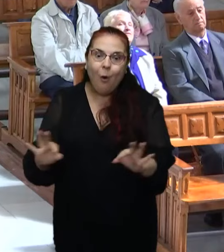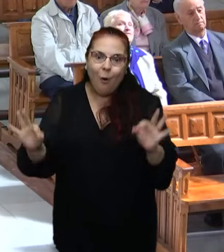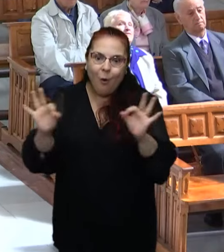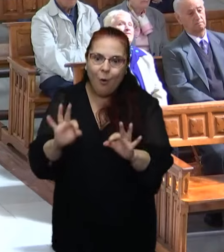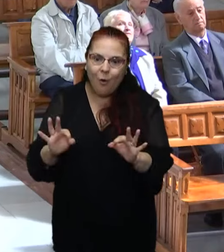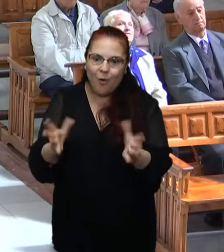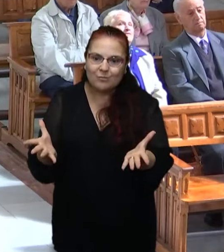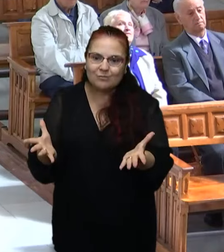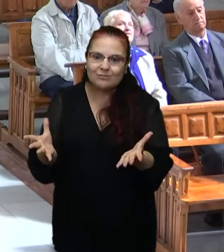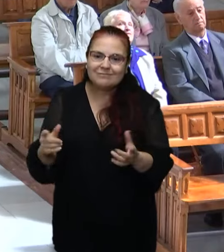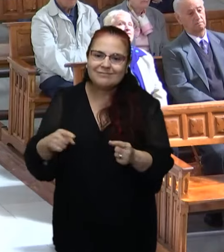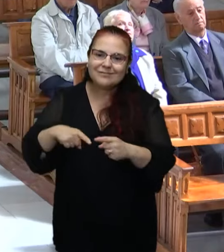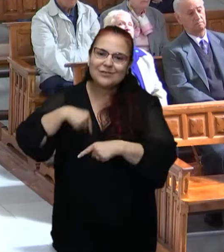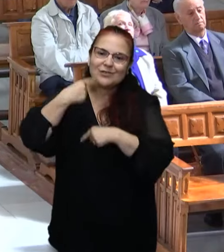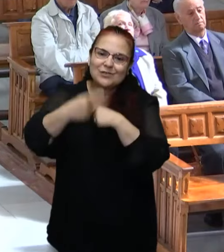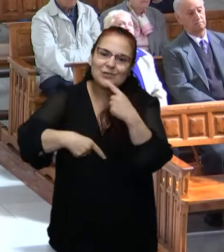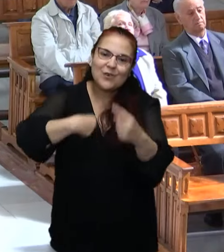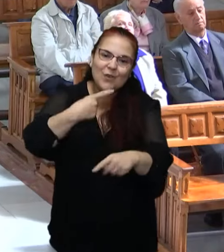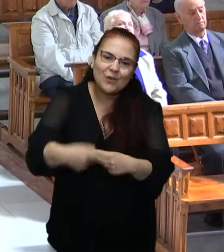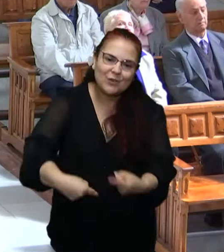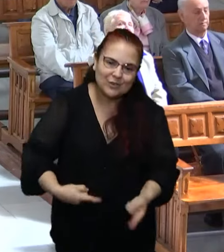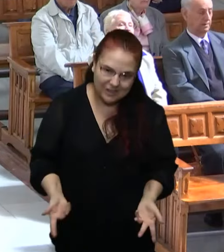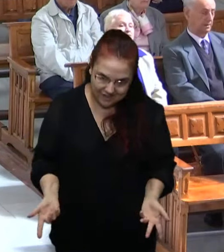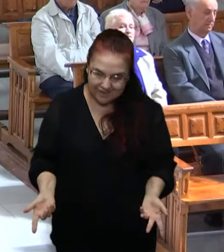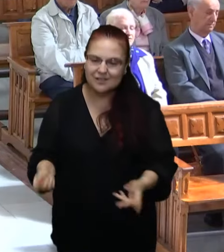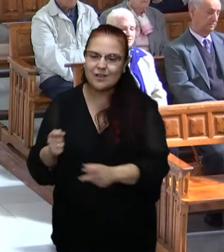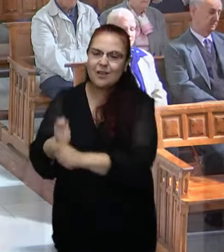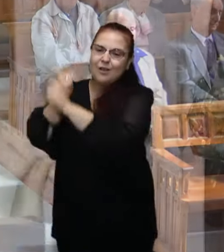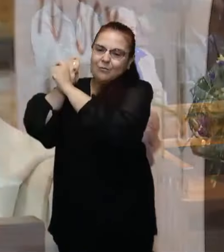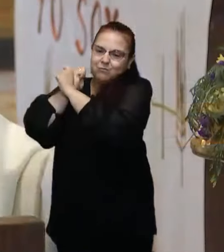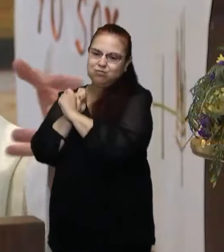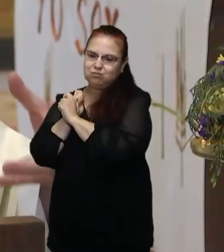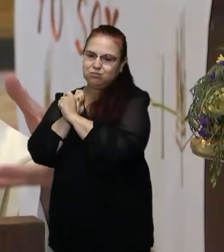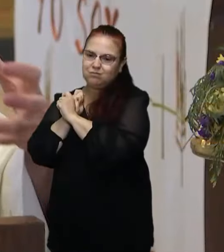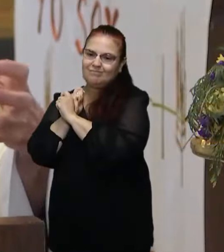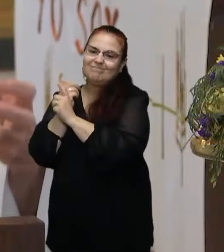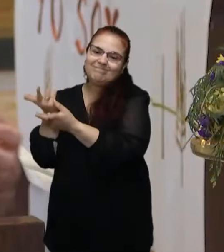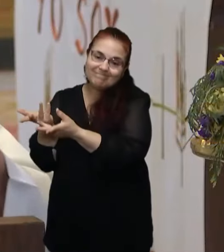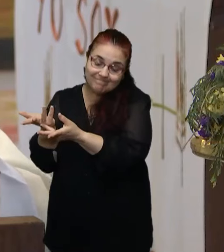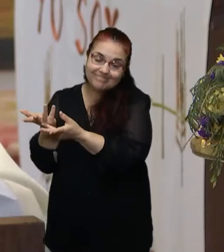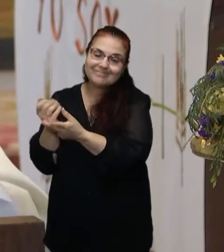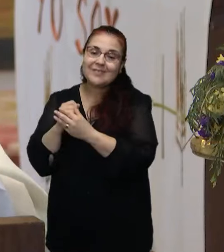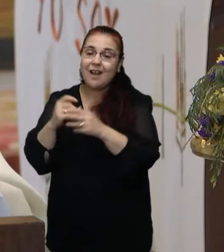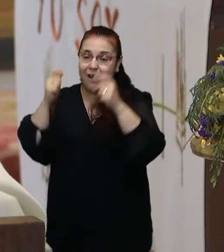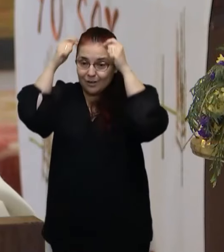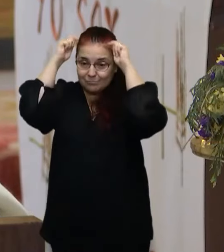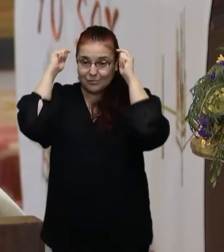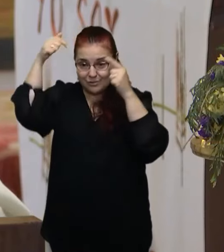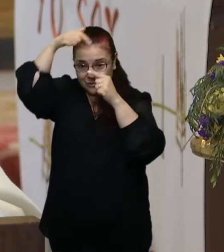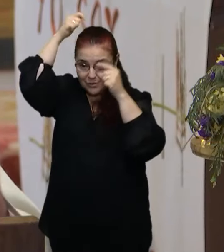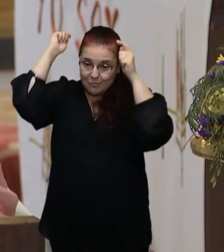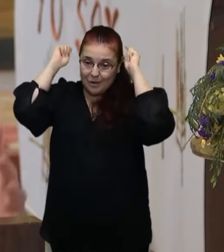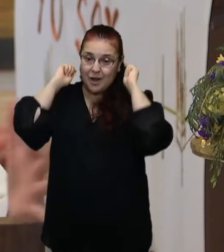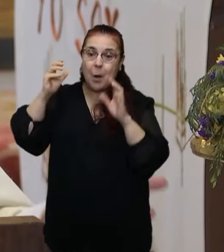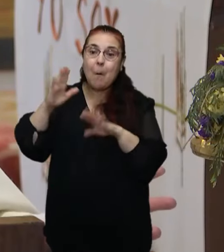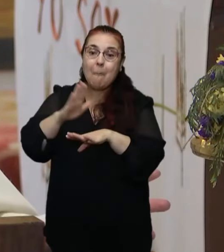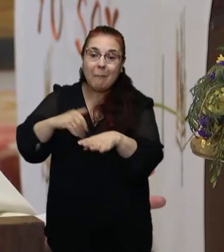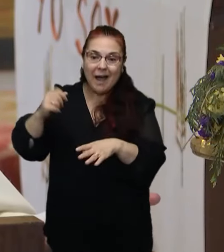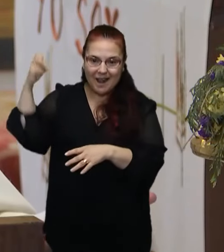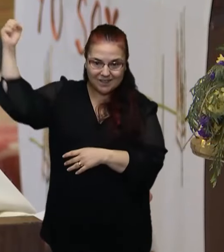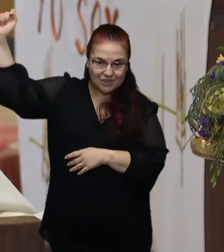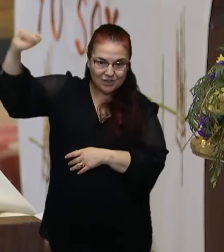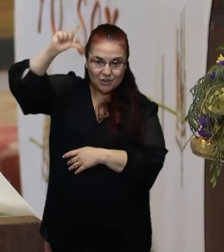cargando todos los días con un azadón al hombro, y teniendo que cubrir la cabeza con un sombrero para que no nos la queme el